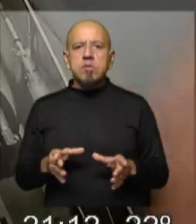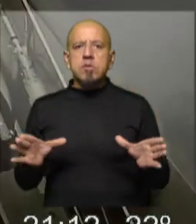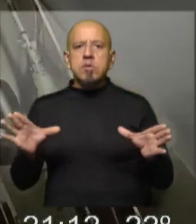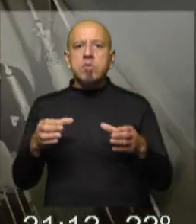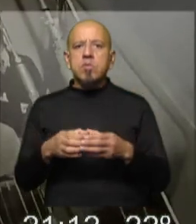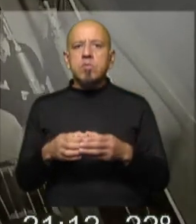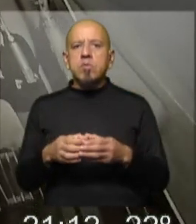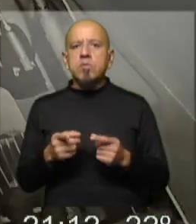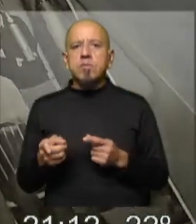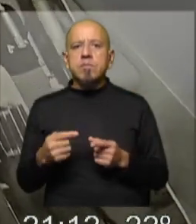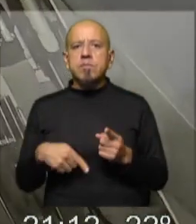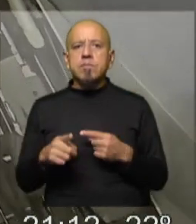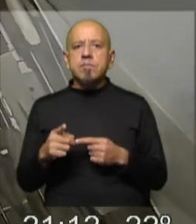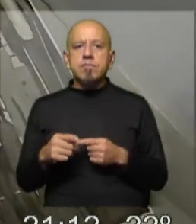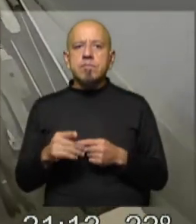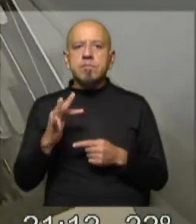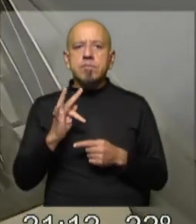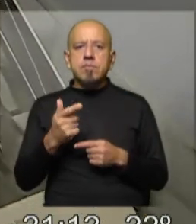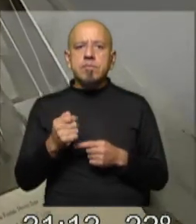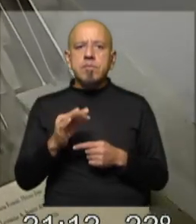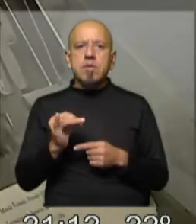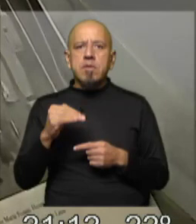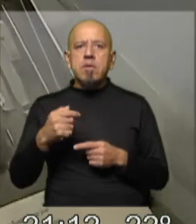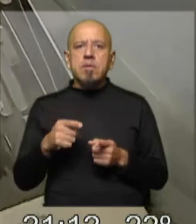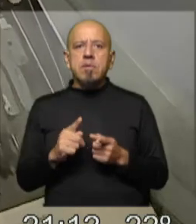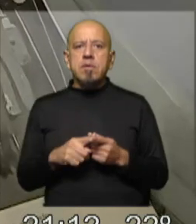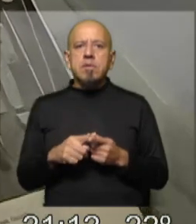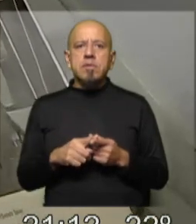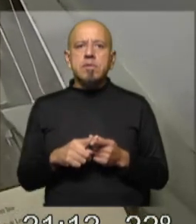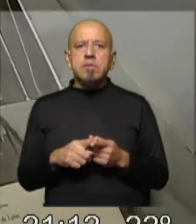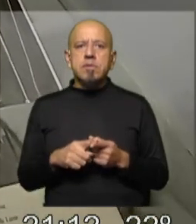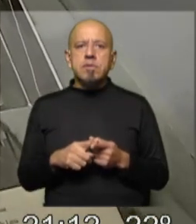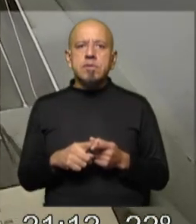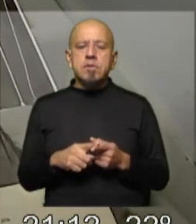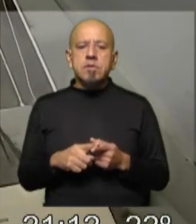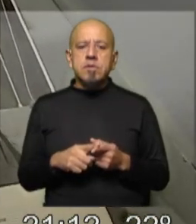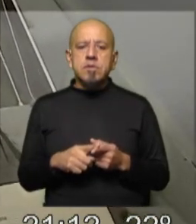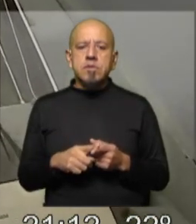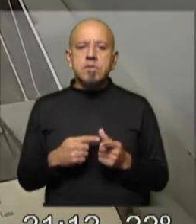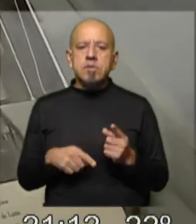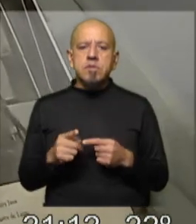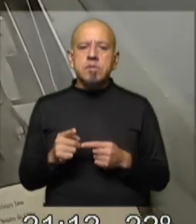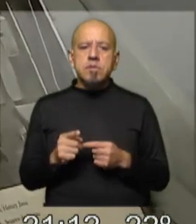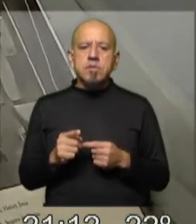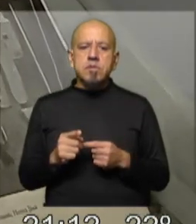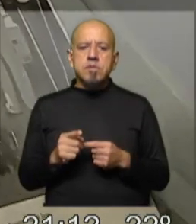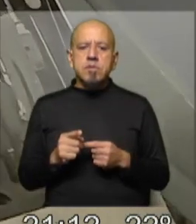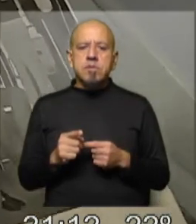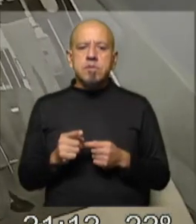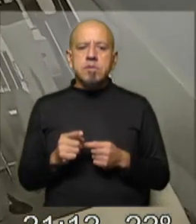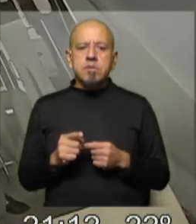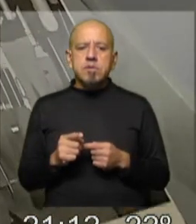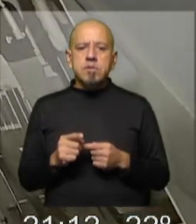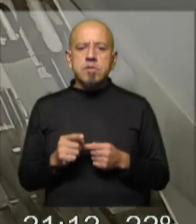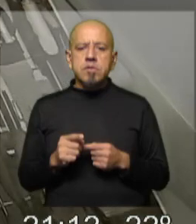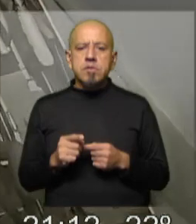grupo, que era de María de Fátima, que era un disco. Pará, le voy a contar a Freddy Varela, al abuelo lo mostramos, que está allá, al